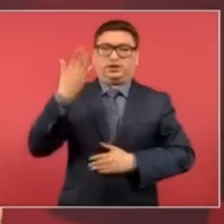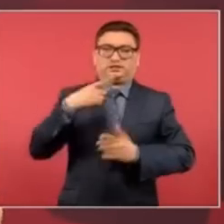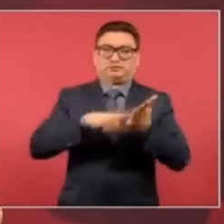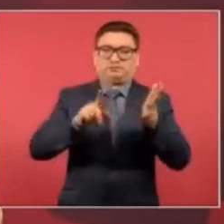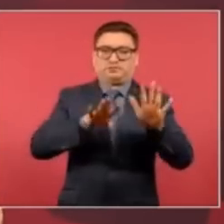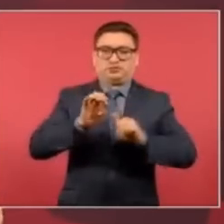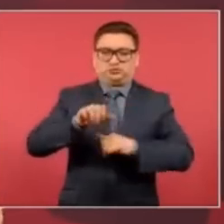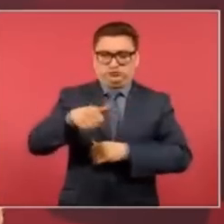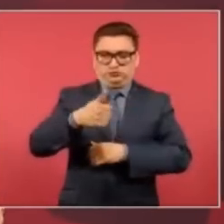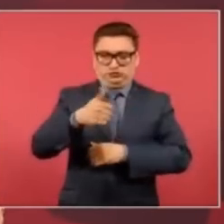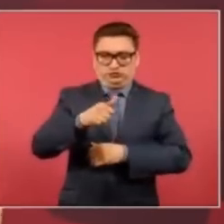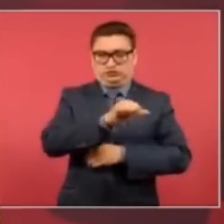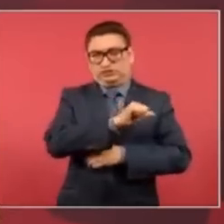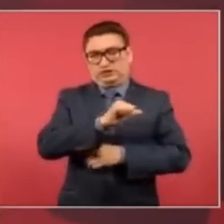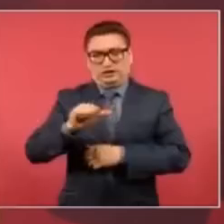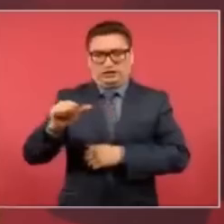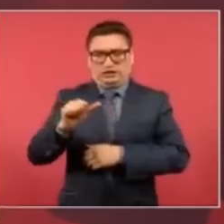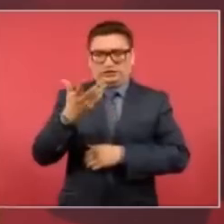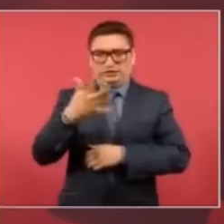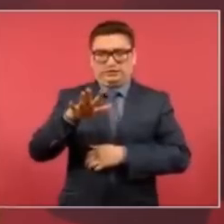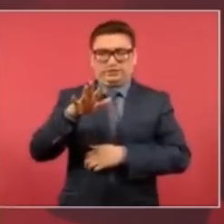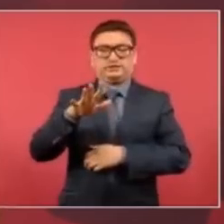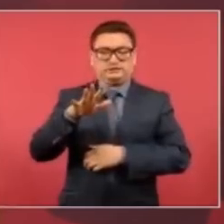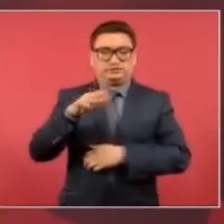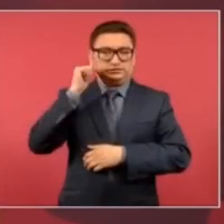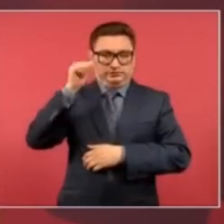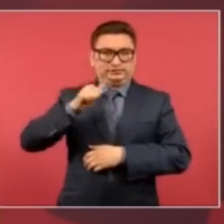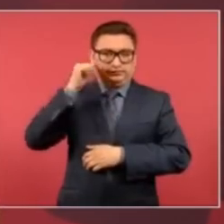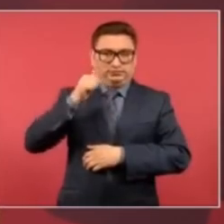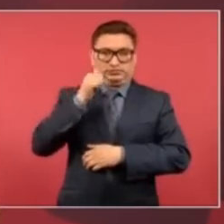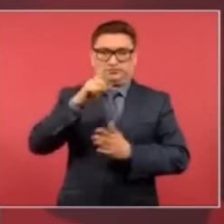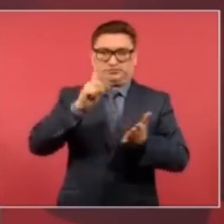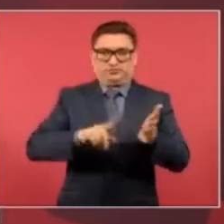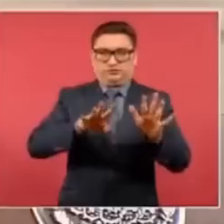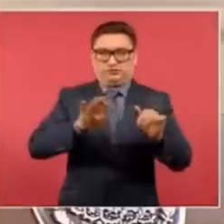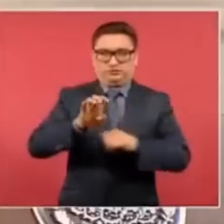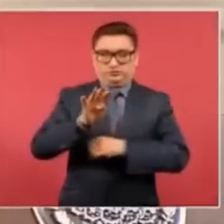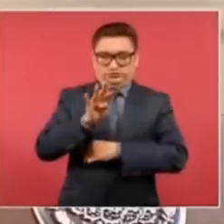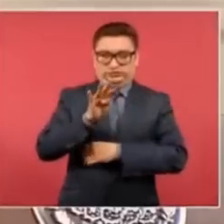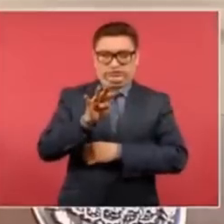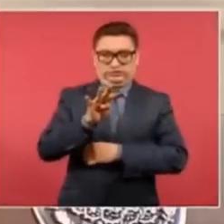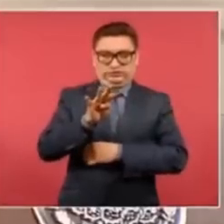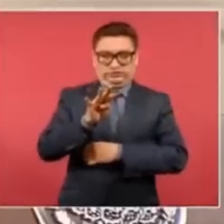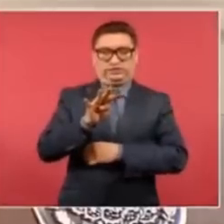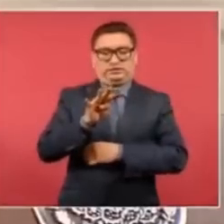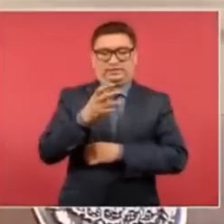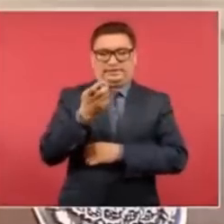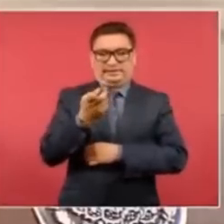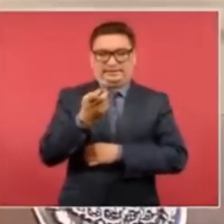1911 hasta el 10 de abril de 1919, en